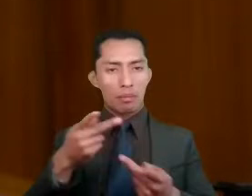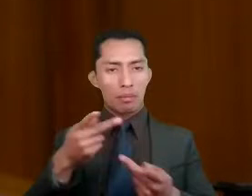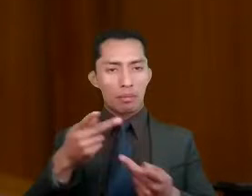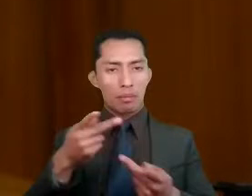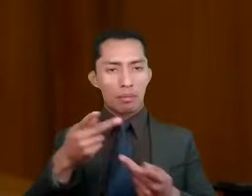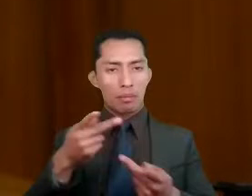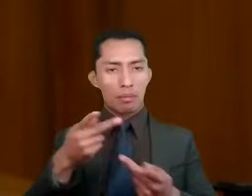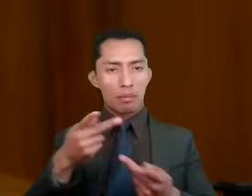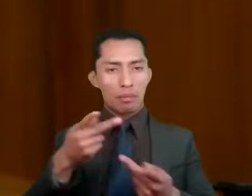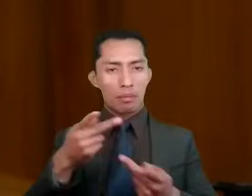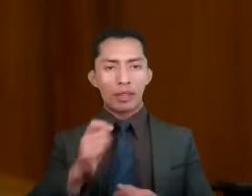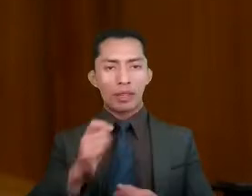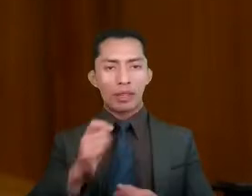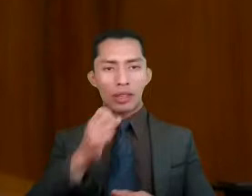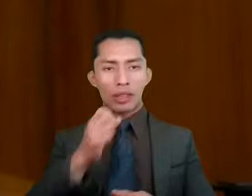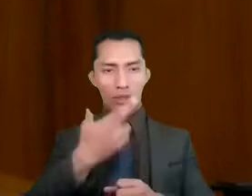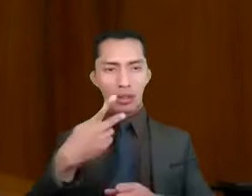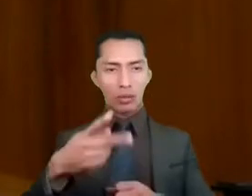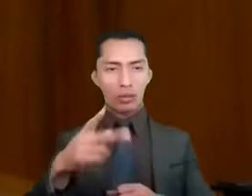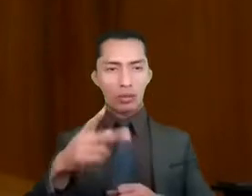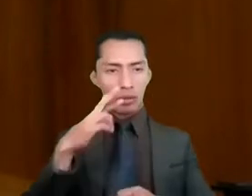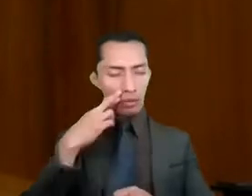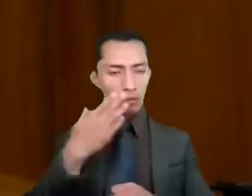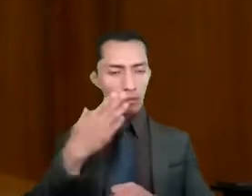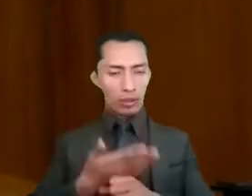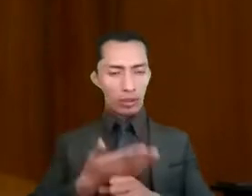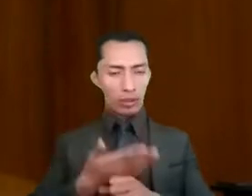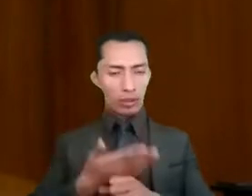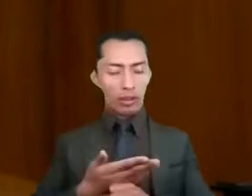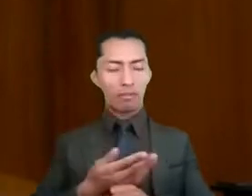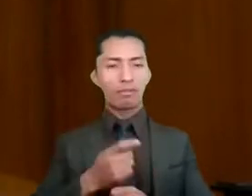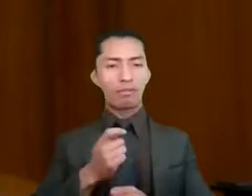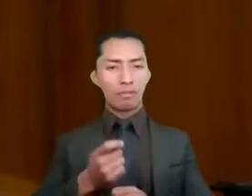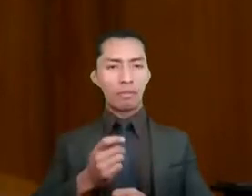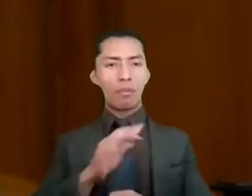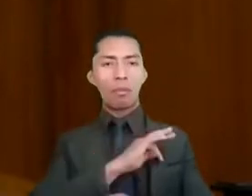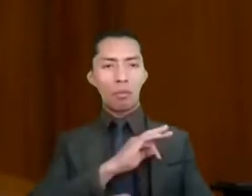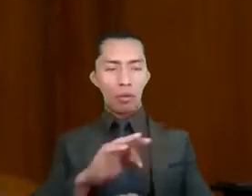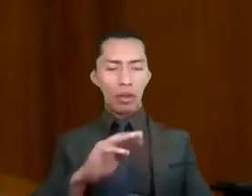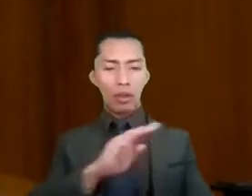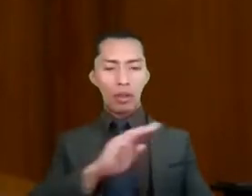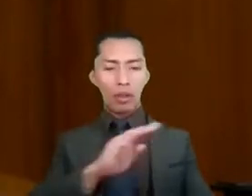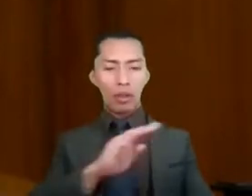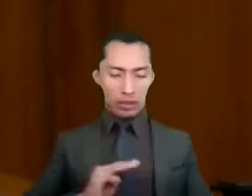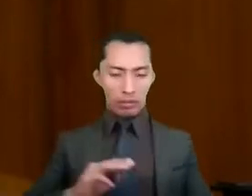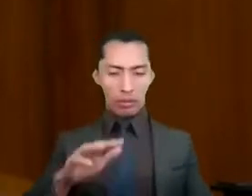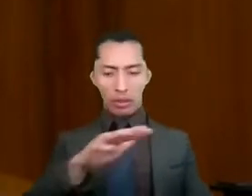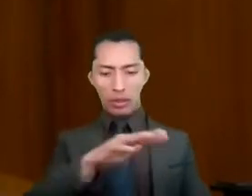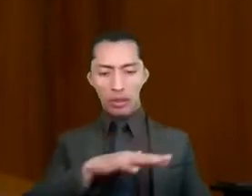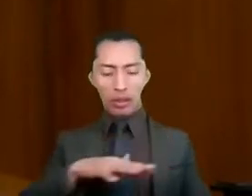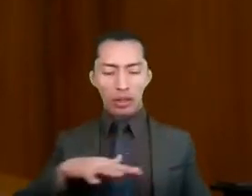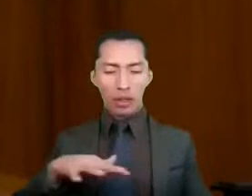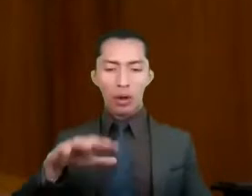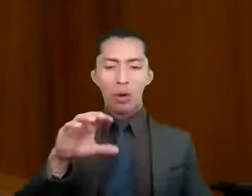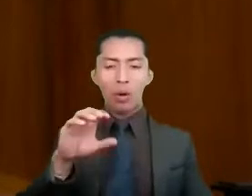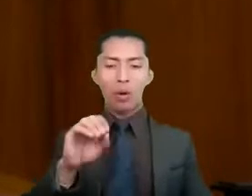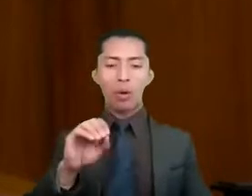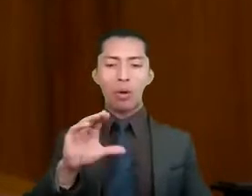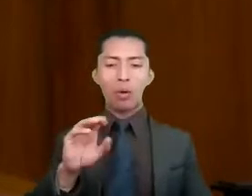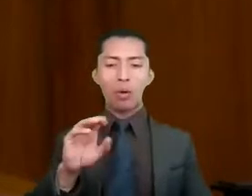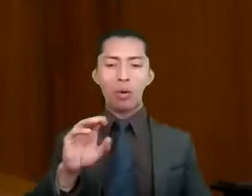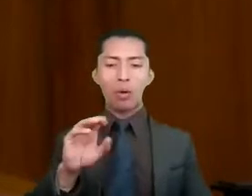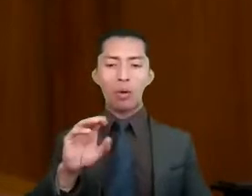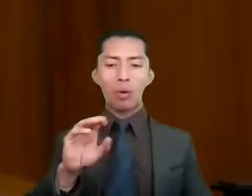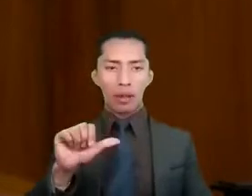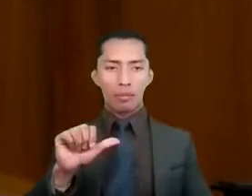la Secretaría a mi cargo ha tenido intervención para atender el caso del municipio de Ocuilan. En el caso de Ocuilan, nosotros hemos sido